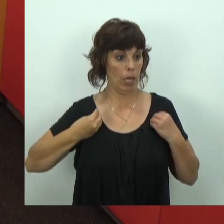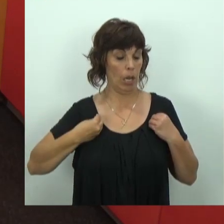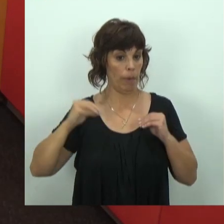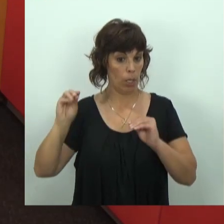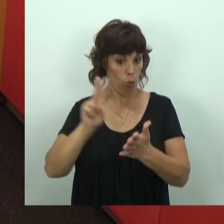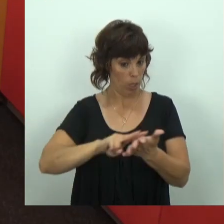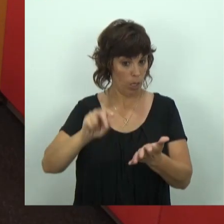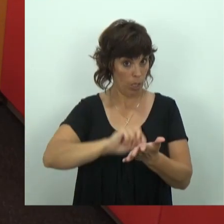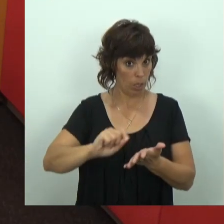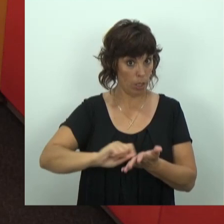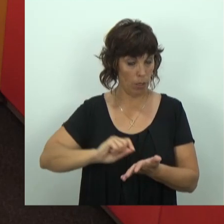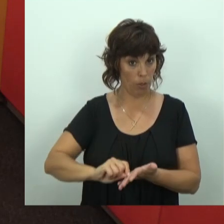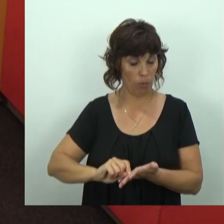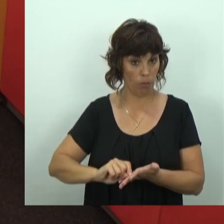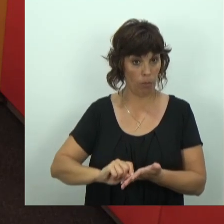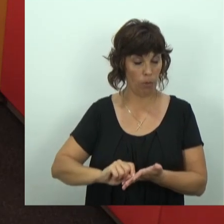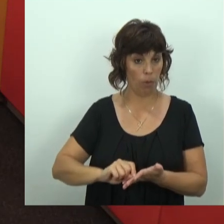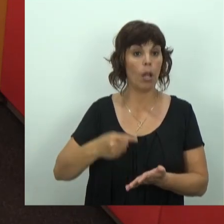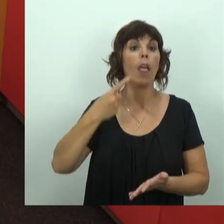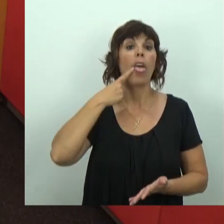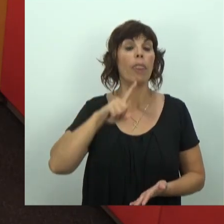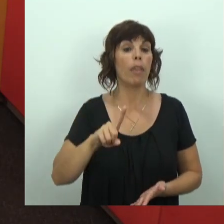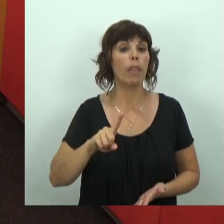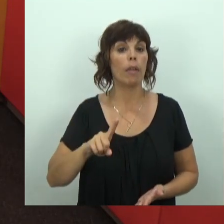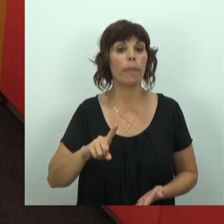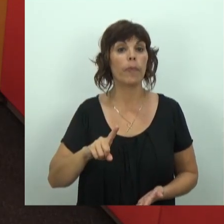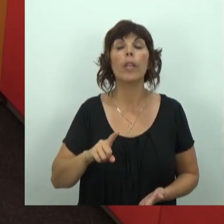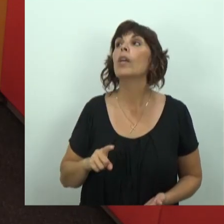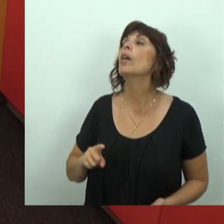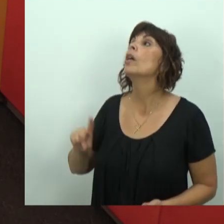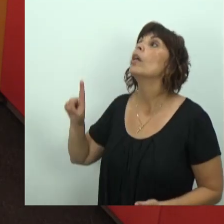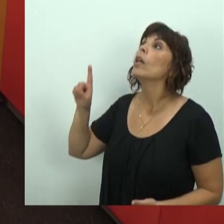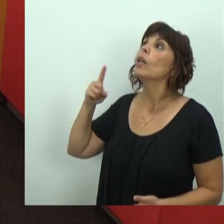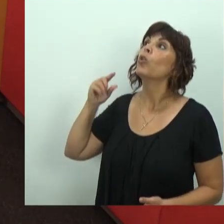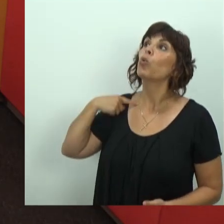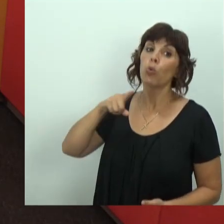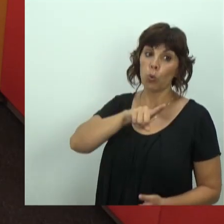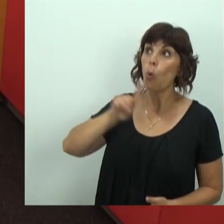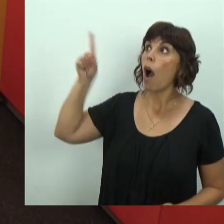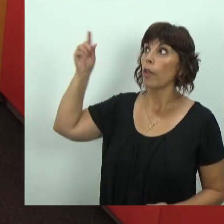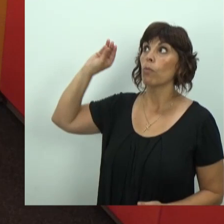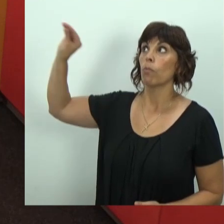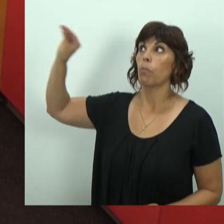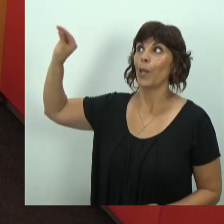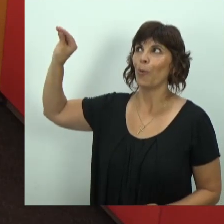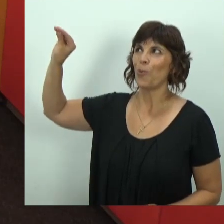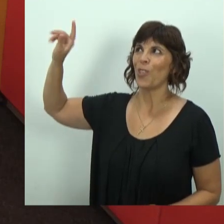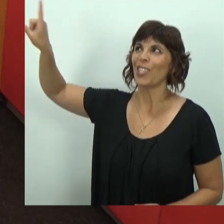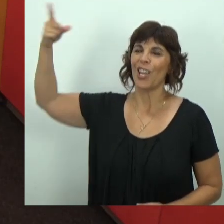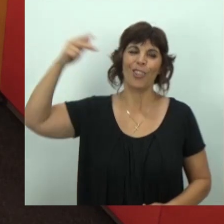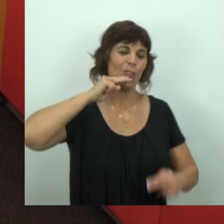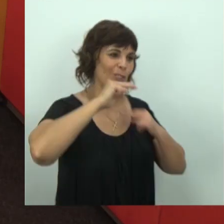que Dios solo te dice lo que le preguntas. Clama a mí y yo te responderé. Si no le